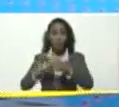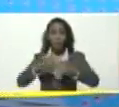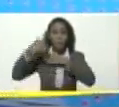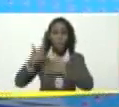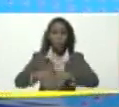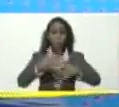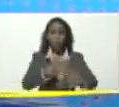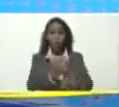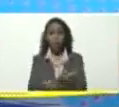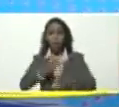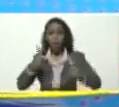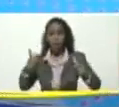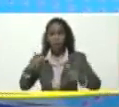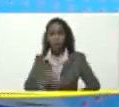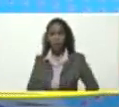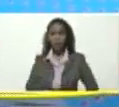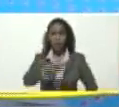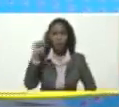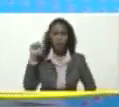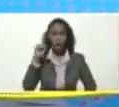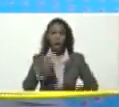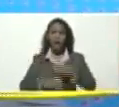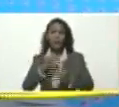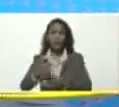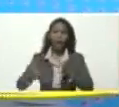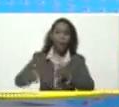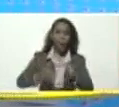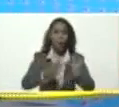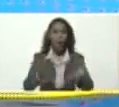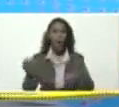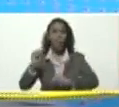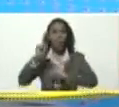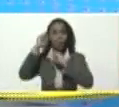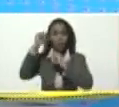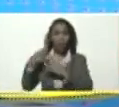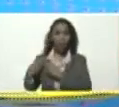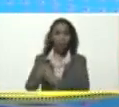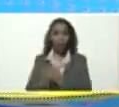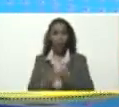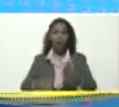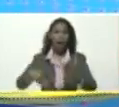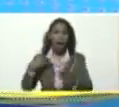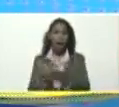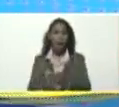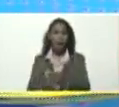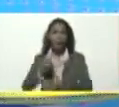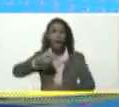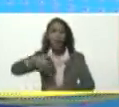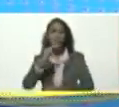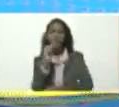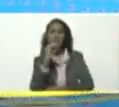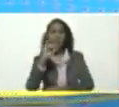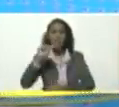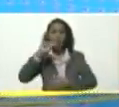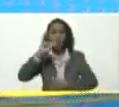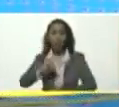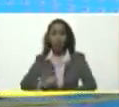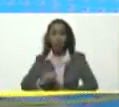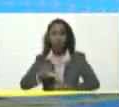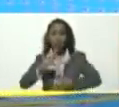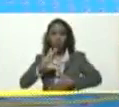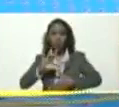libertadores, volver por la senda de la victoria que lo acompañó hasta Junín, hasta Sudamérica y